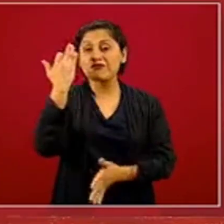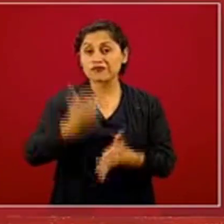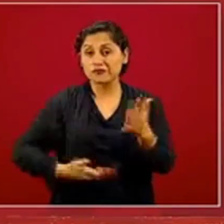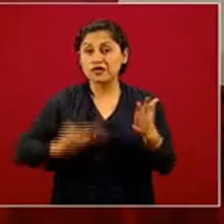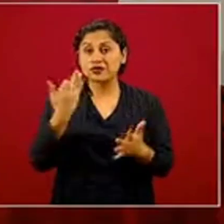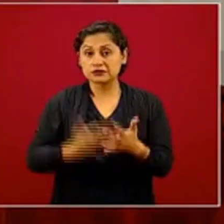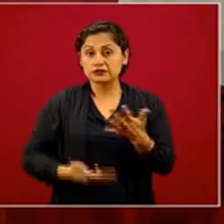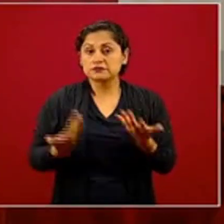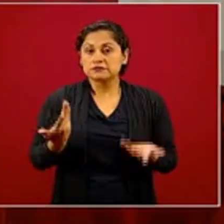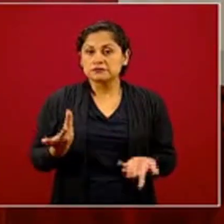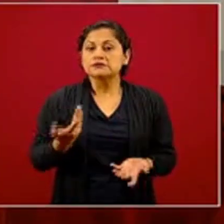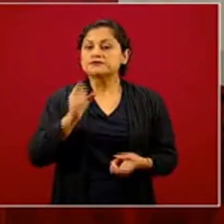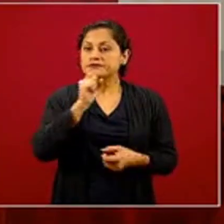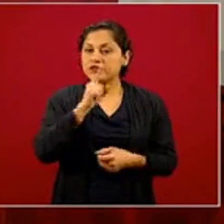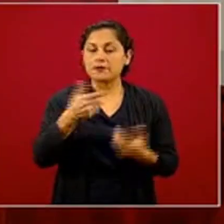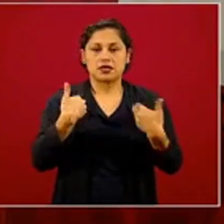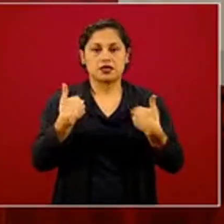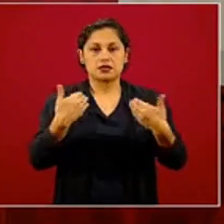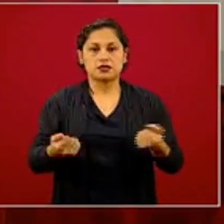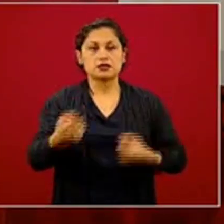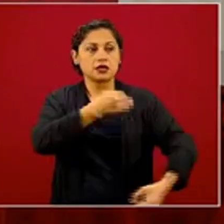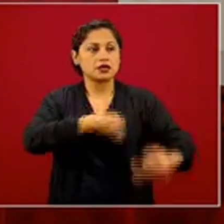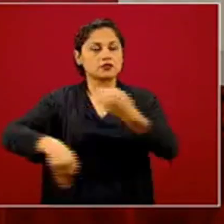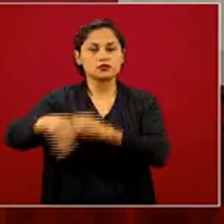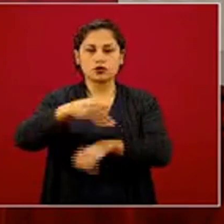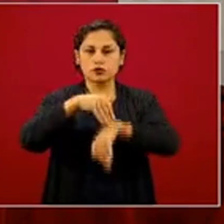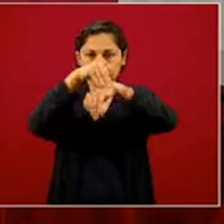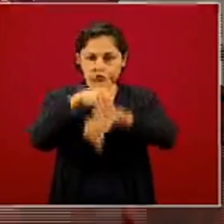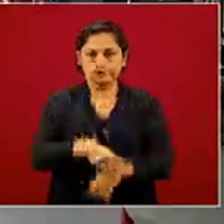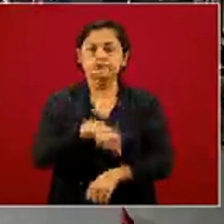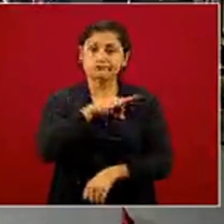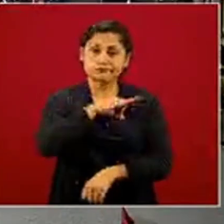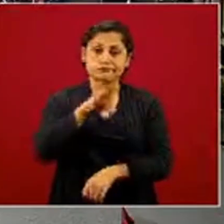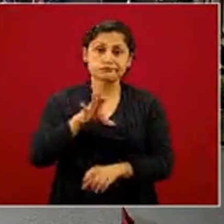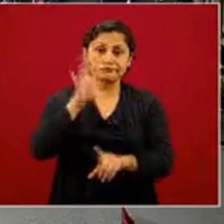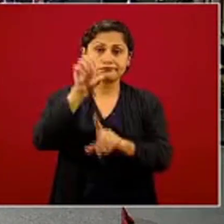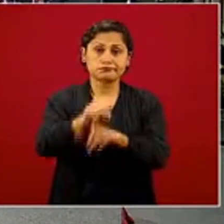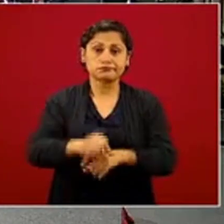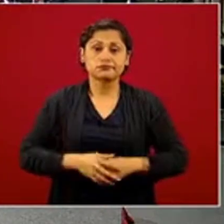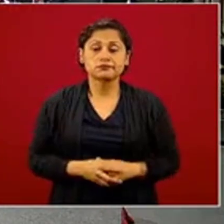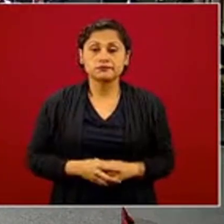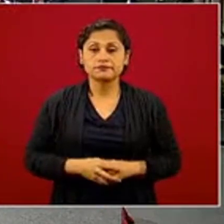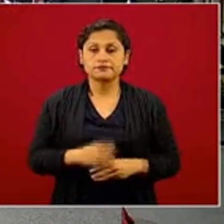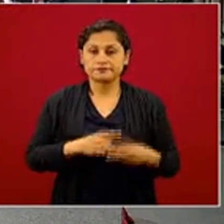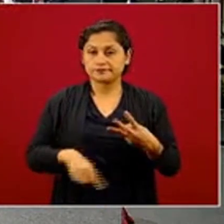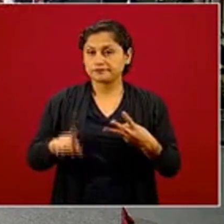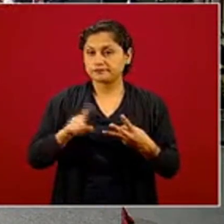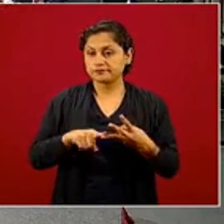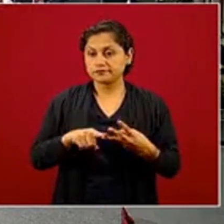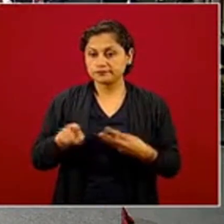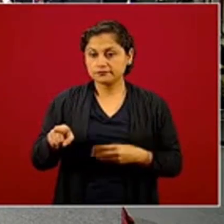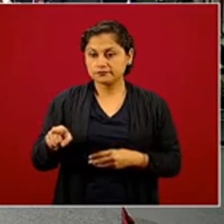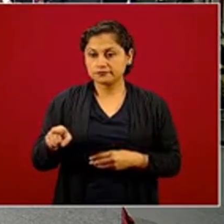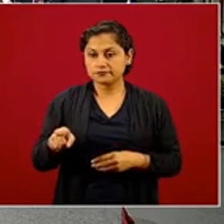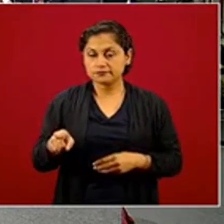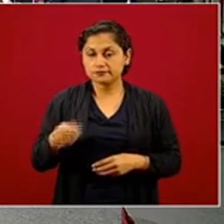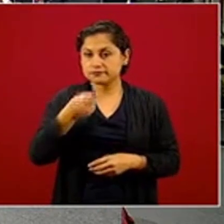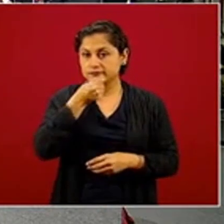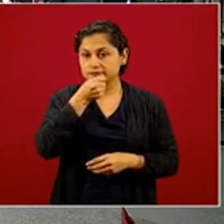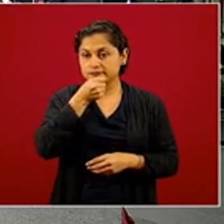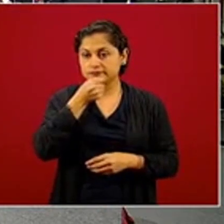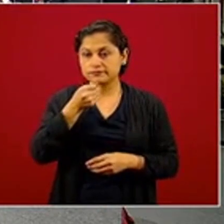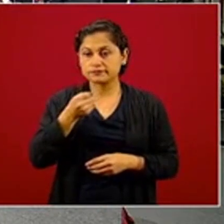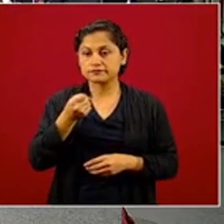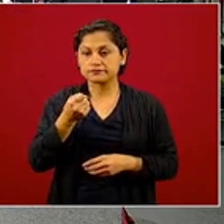éxito depende de todas y todos en la sociedad, ¿no? Y tenía una tercera. ¿Qué cuadro de enfermedades